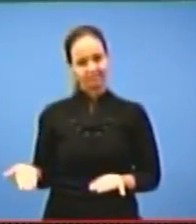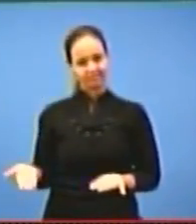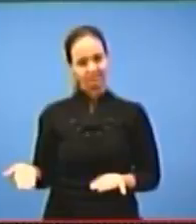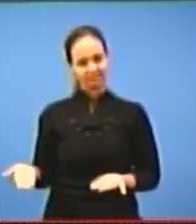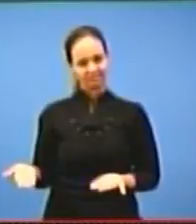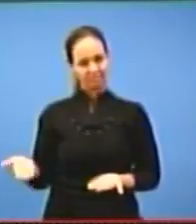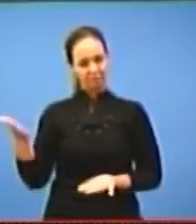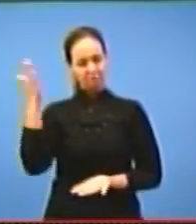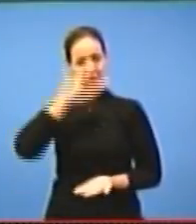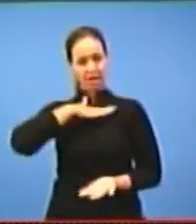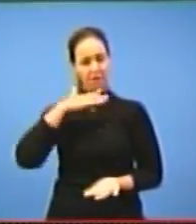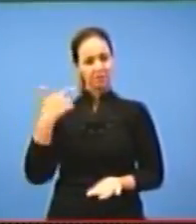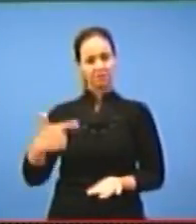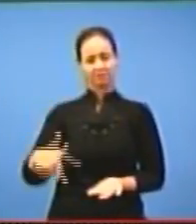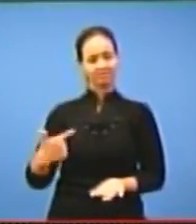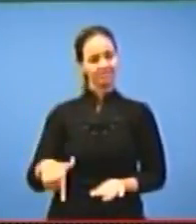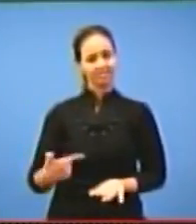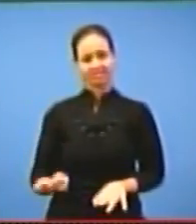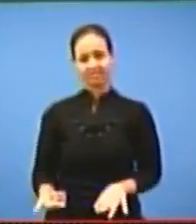hizo mal a nadie.